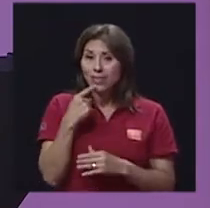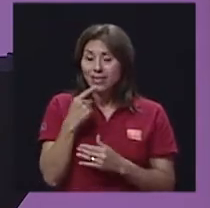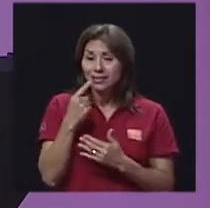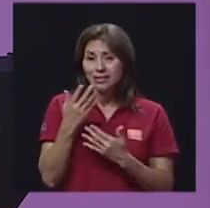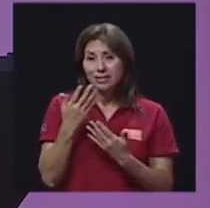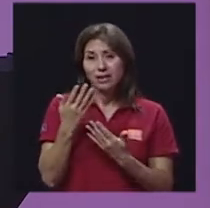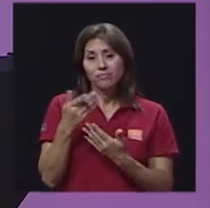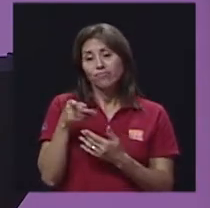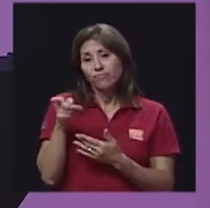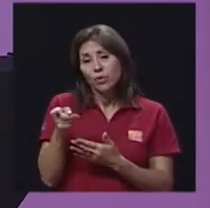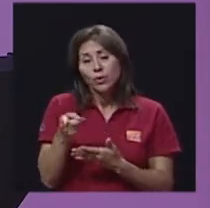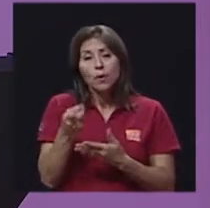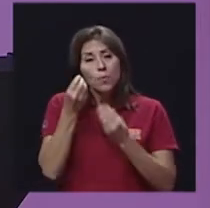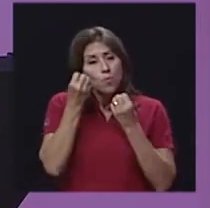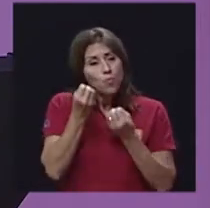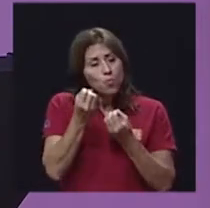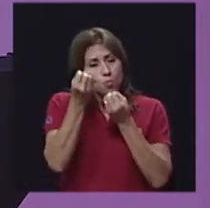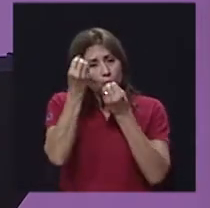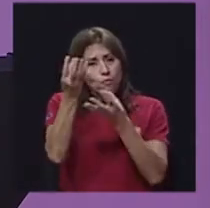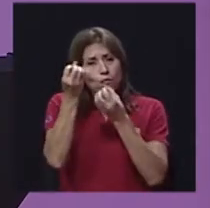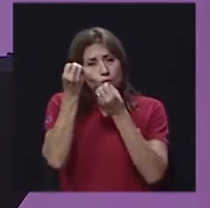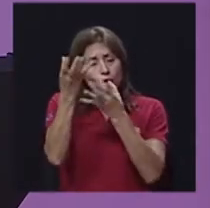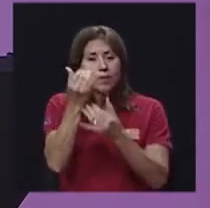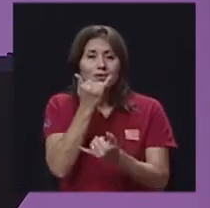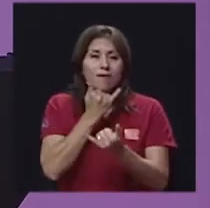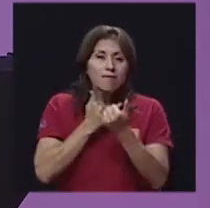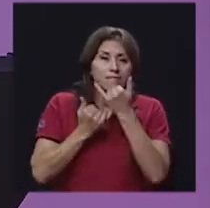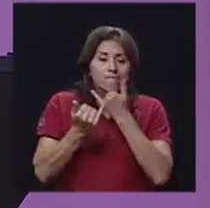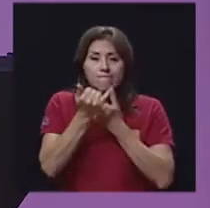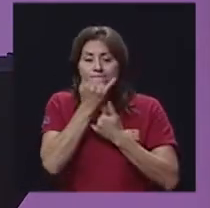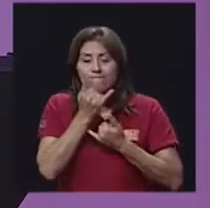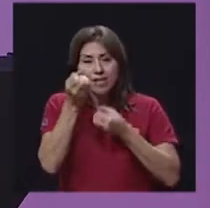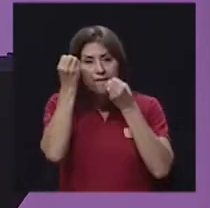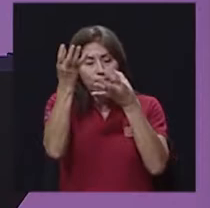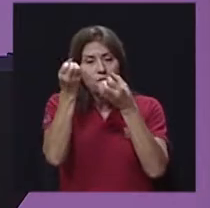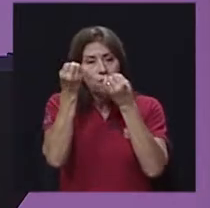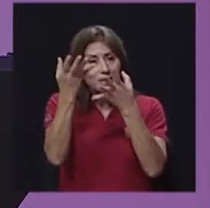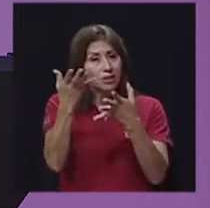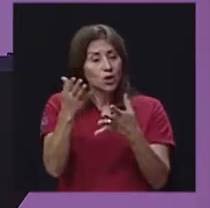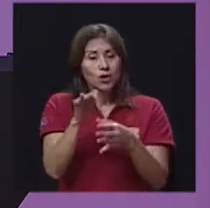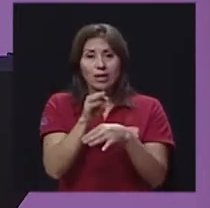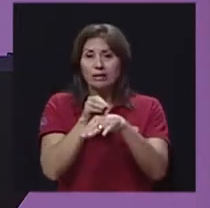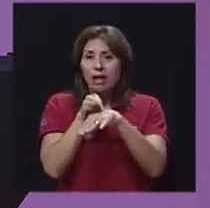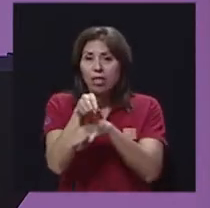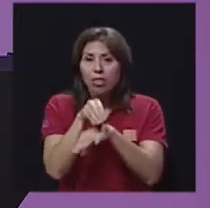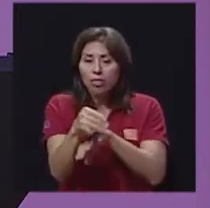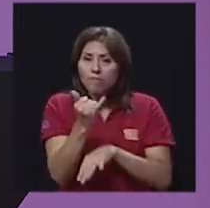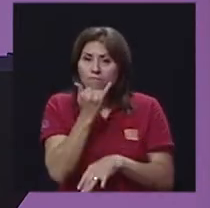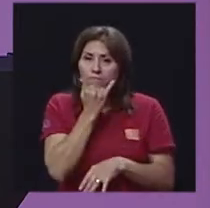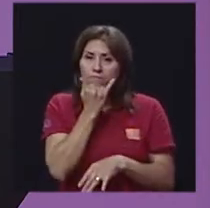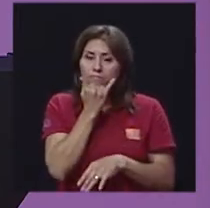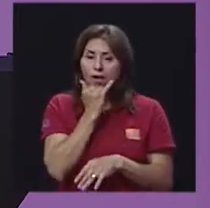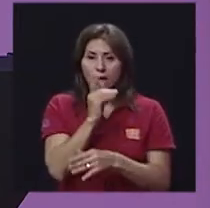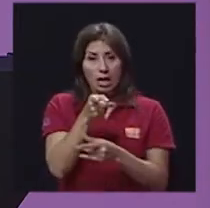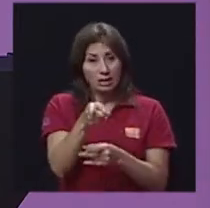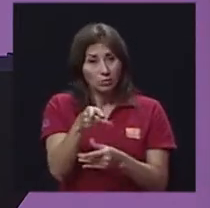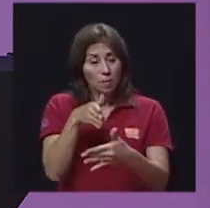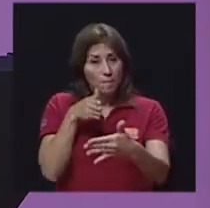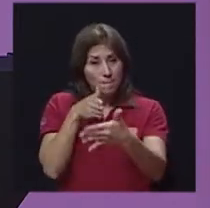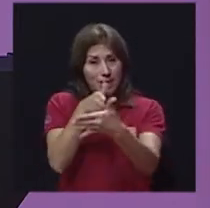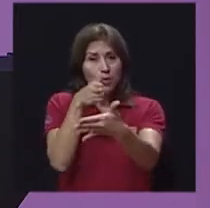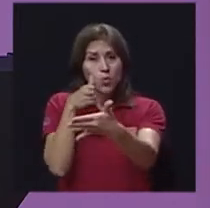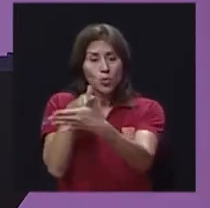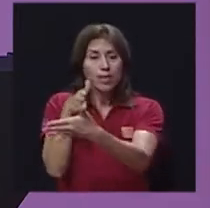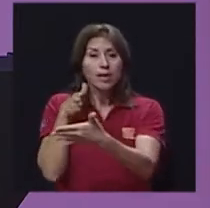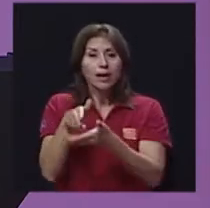mucha información errónea, información sesgada, que incluso perjudica no solo a las señoras que hacen los reclamos